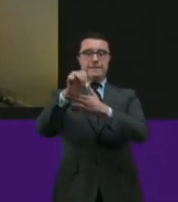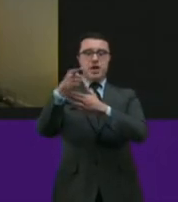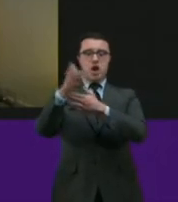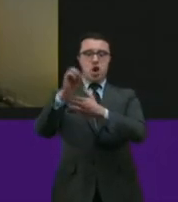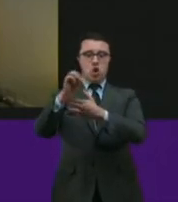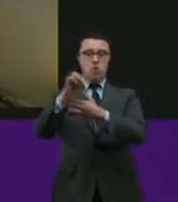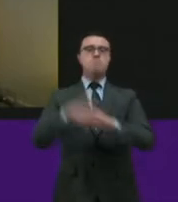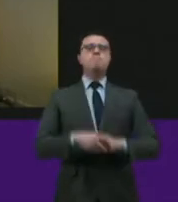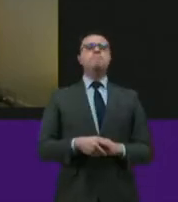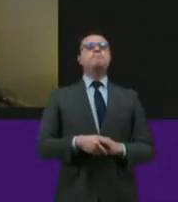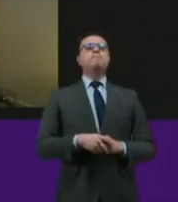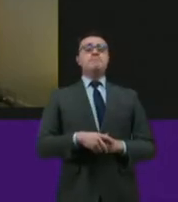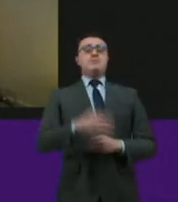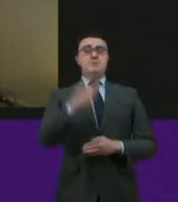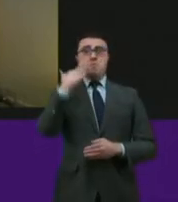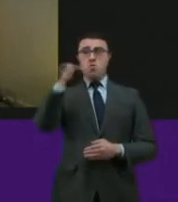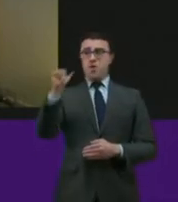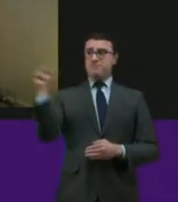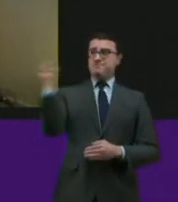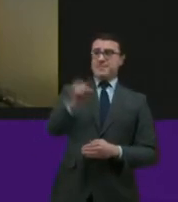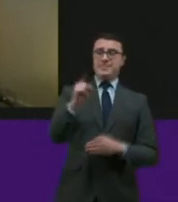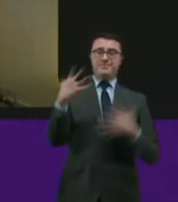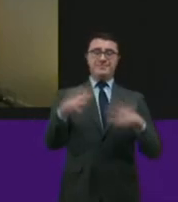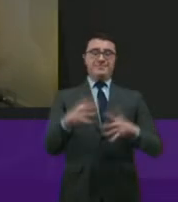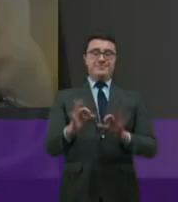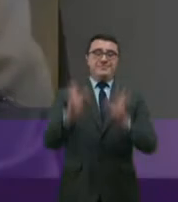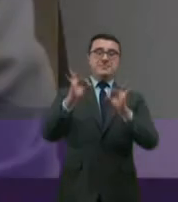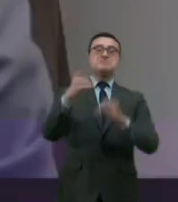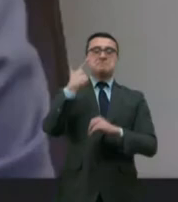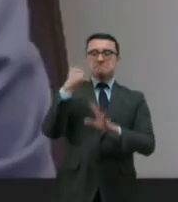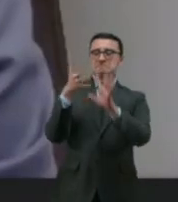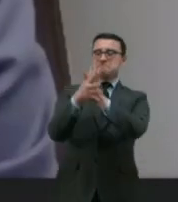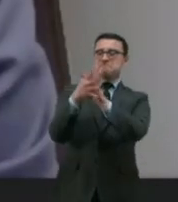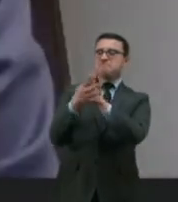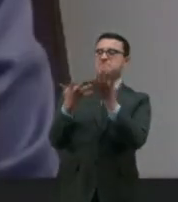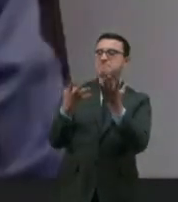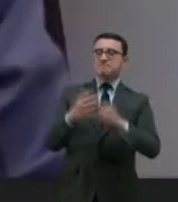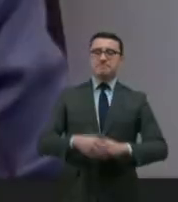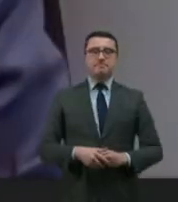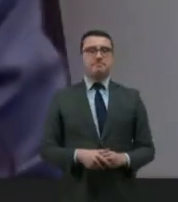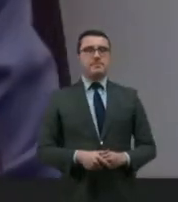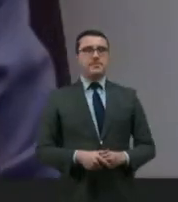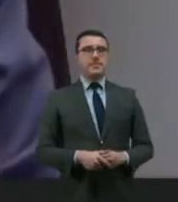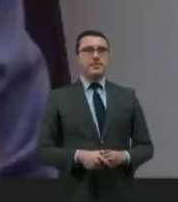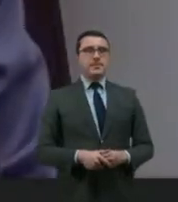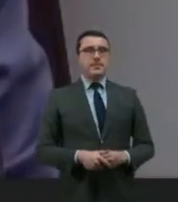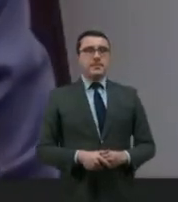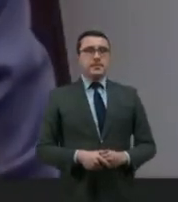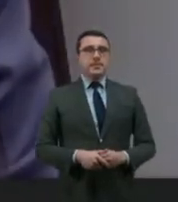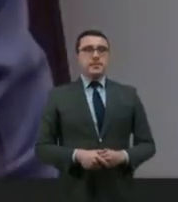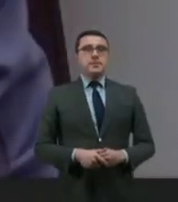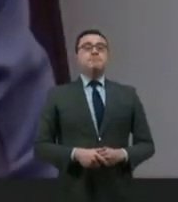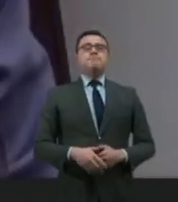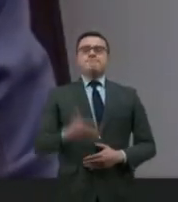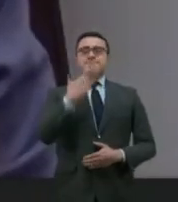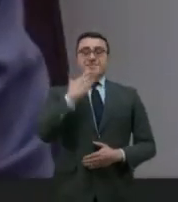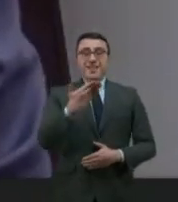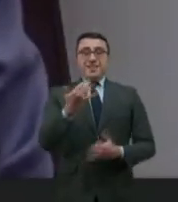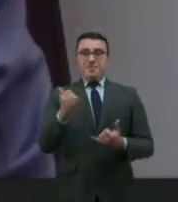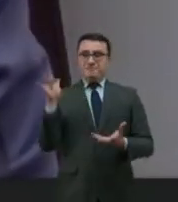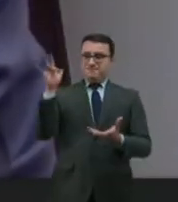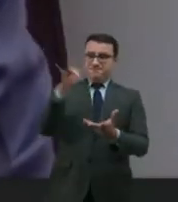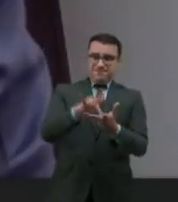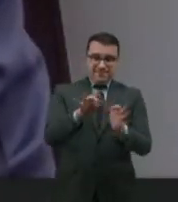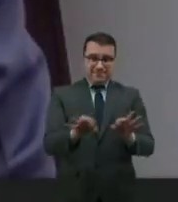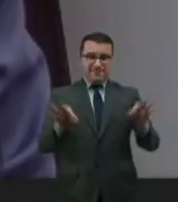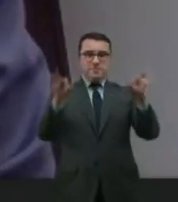también mujeres en este concurso. Cuéntanos un poquito de Tingo. Hola. Bueno, muchísimas gracias por este espacio tan importante. Mi